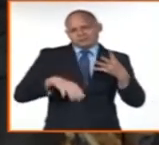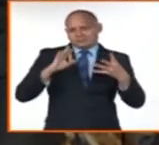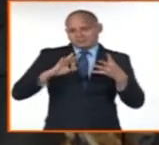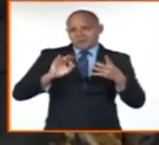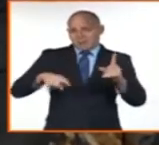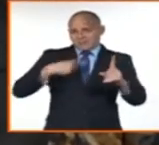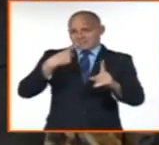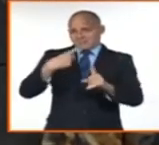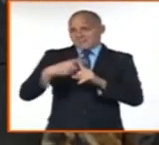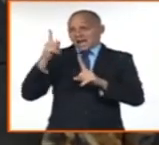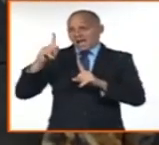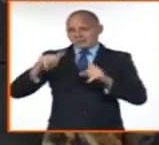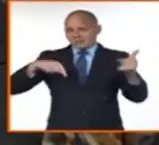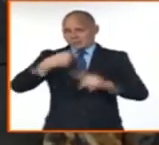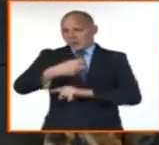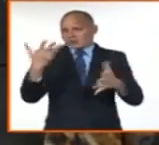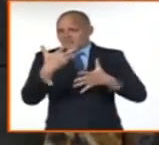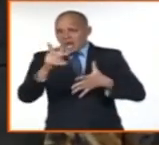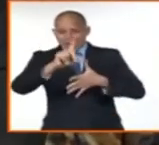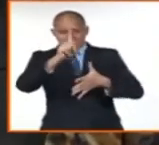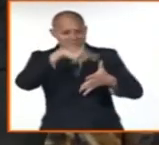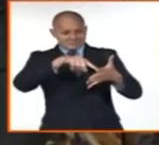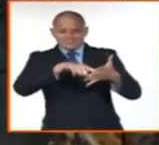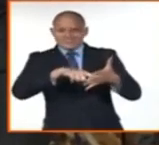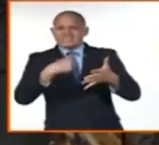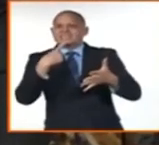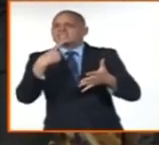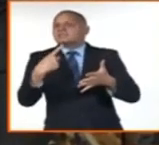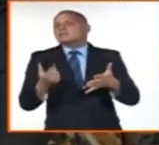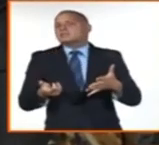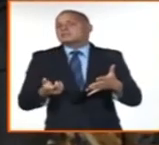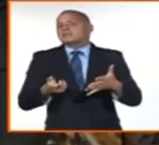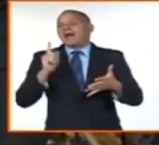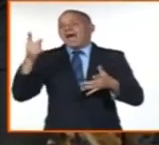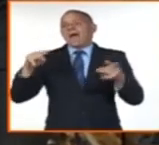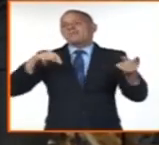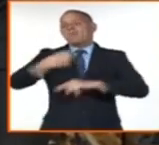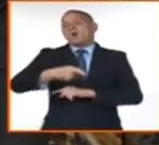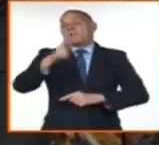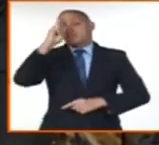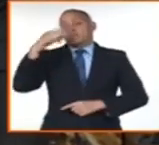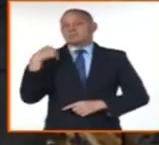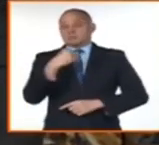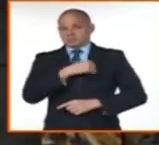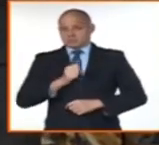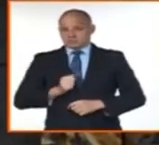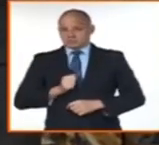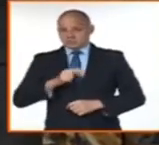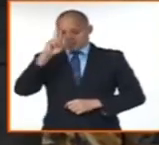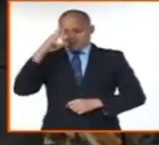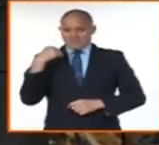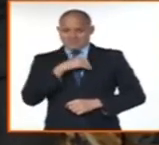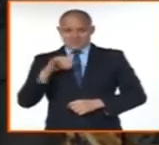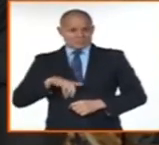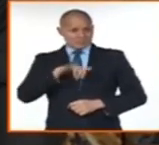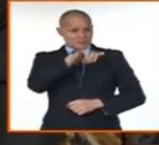América Latina y en el resto del mundo, que tenían brigadas médicas cubanas. Y un gobierno como el de